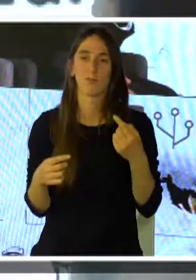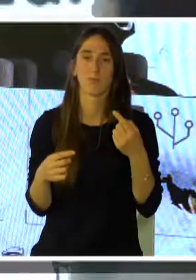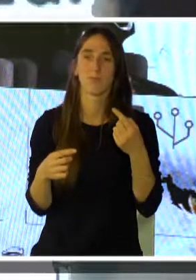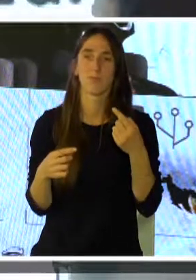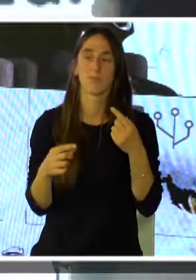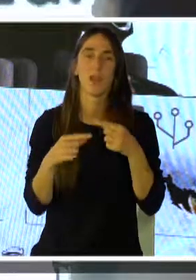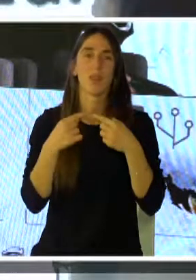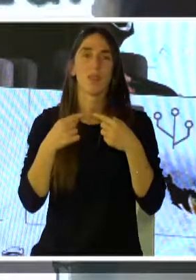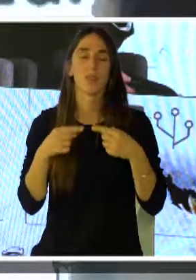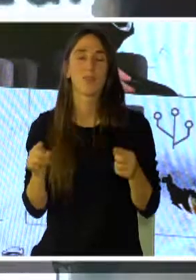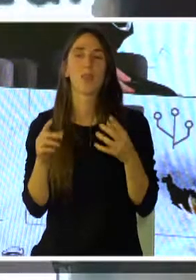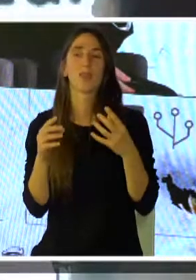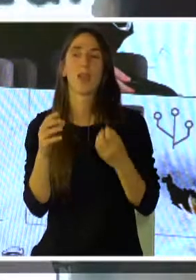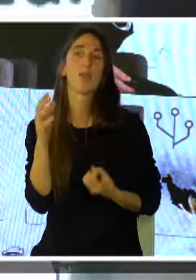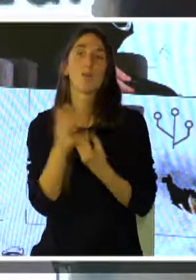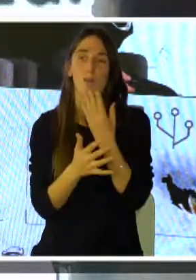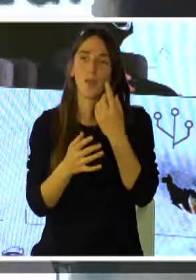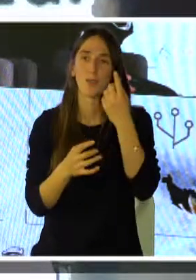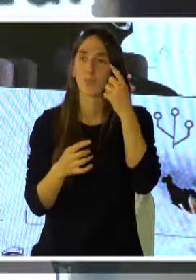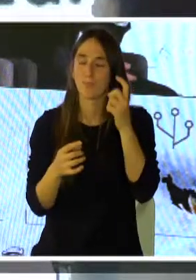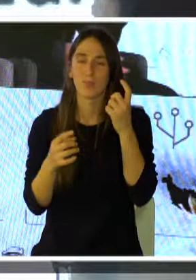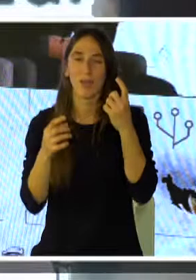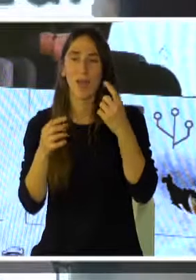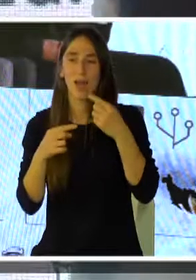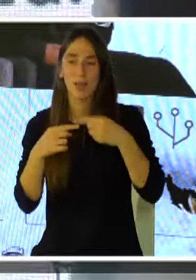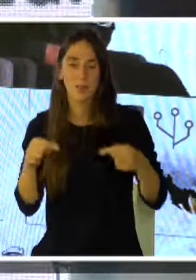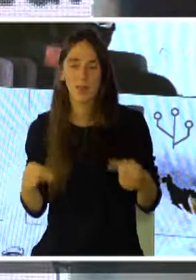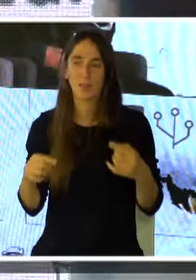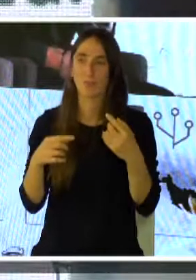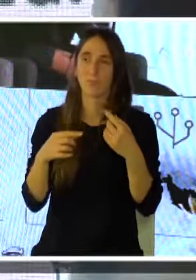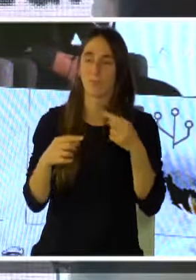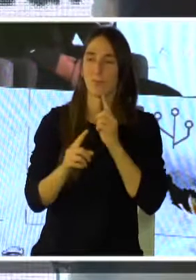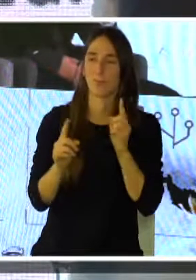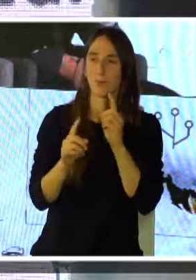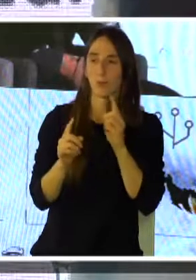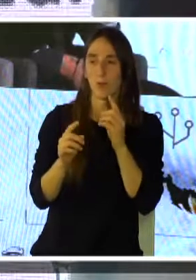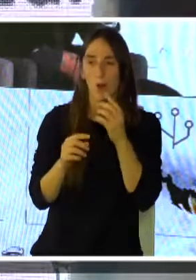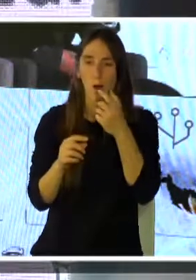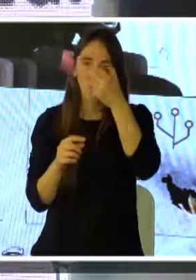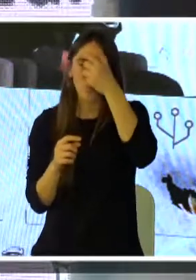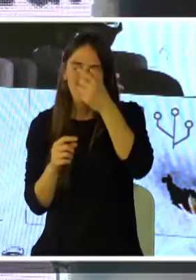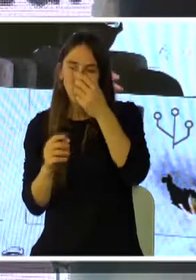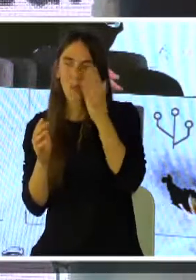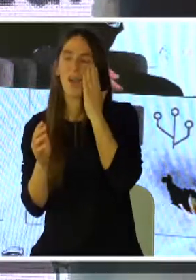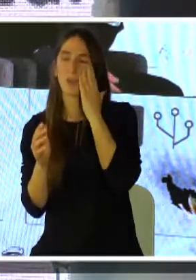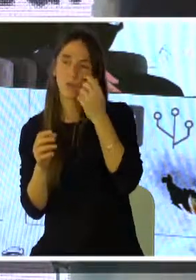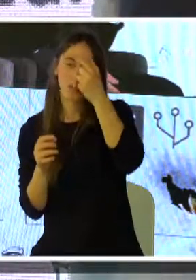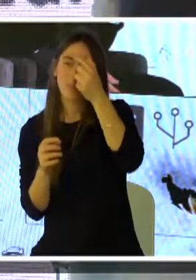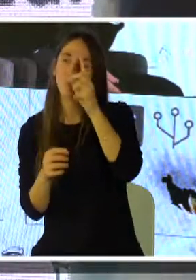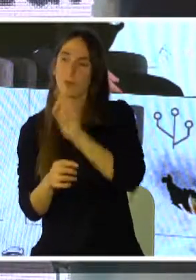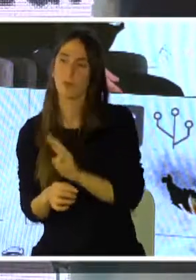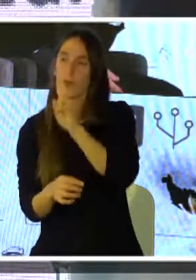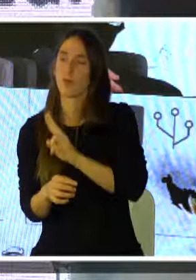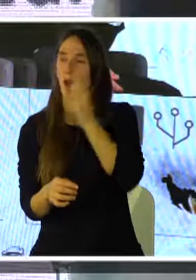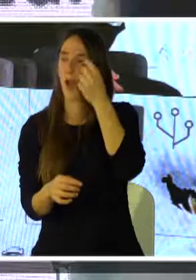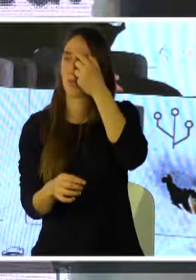Las diferentes formas de innovación se dan en diferentes aspectos. No es particularmente del dominio de la tecnología. Uno puede innovar a